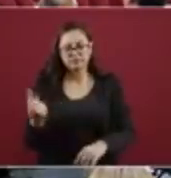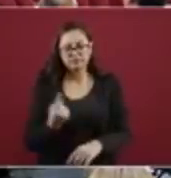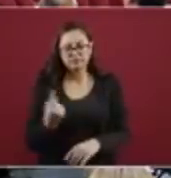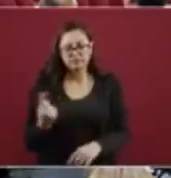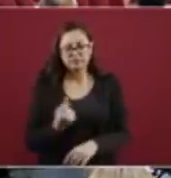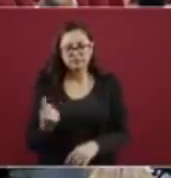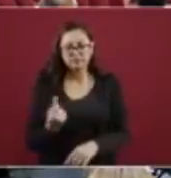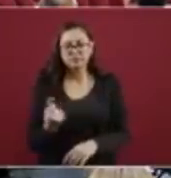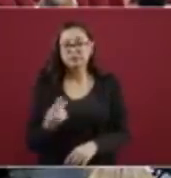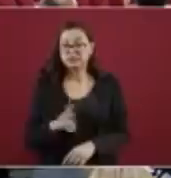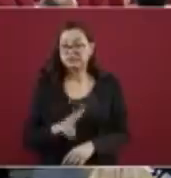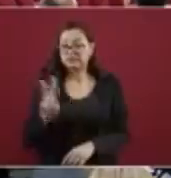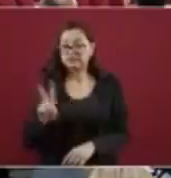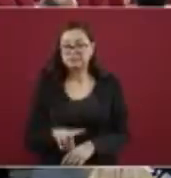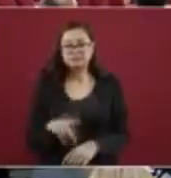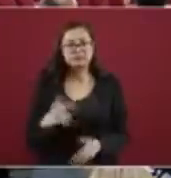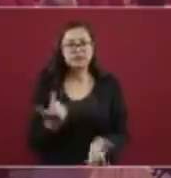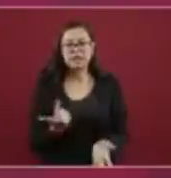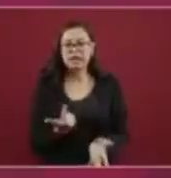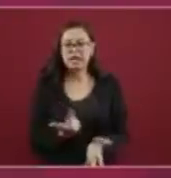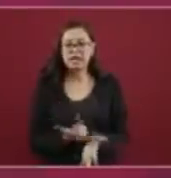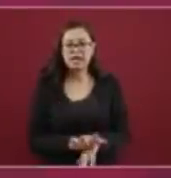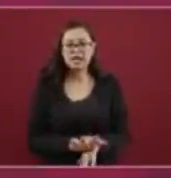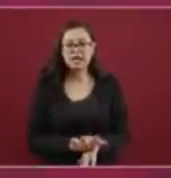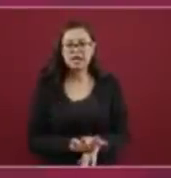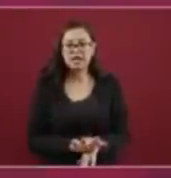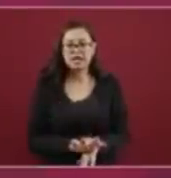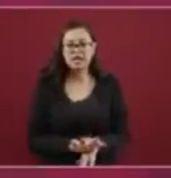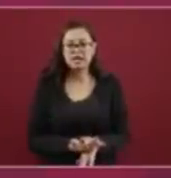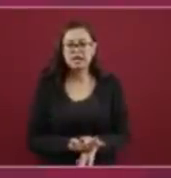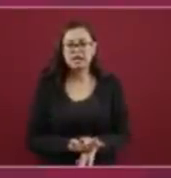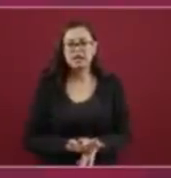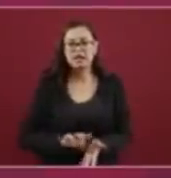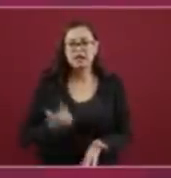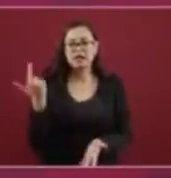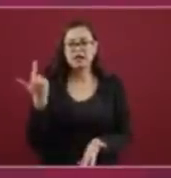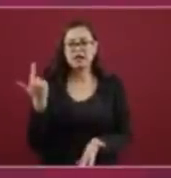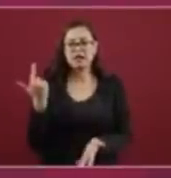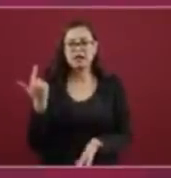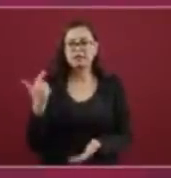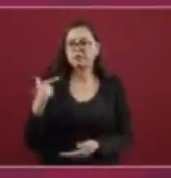es muy grave el aumento en el consumo,